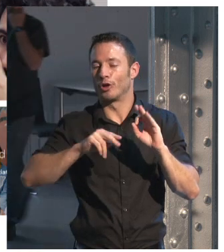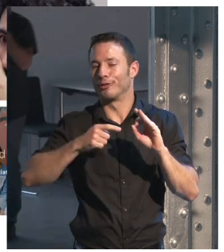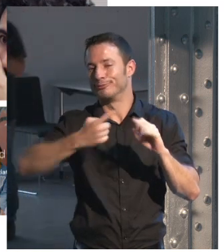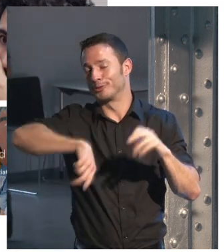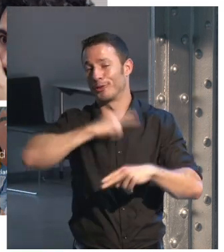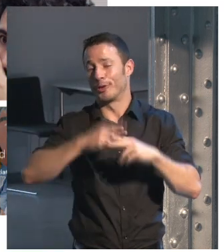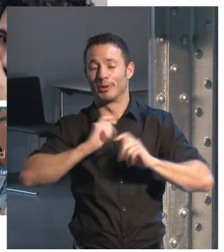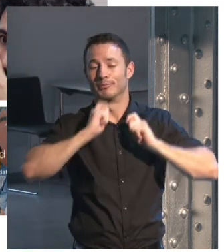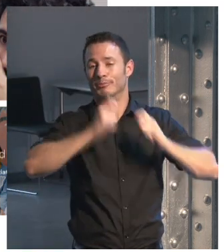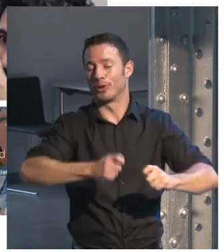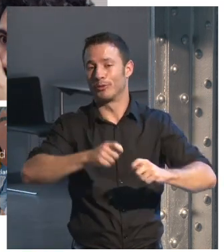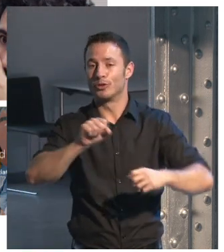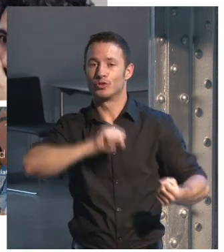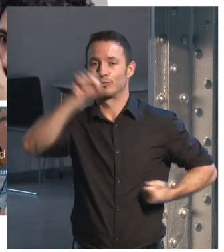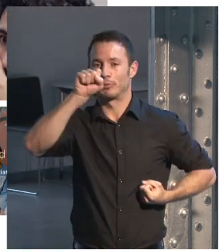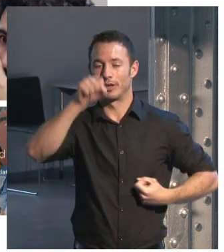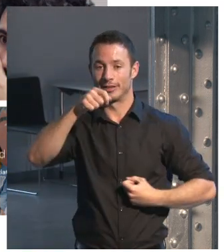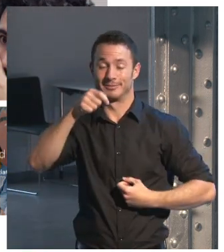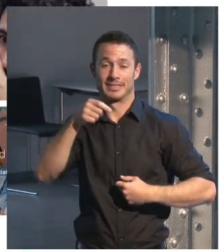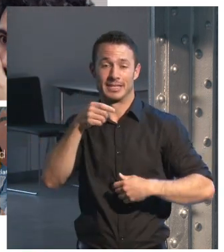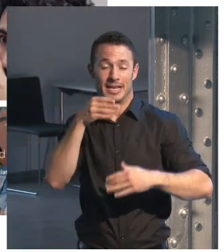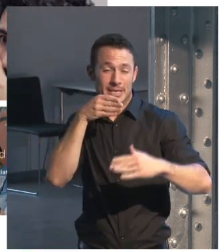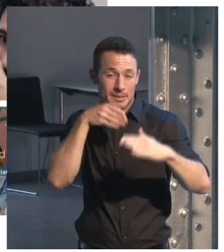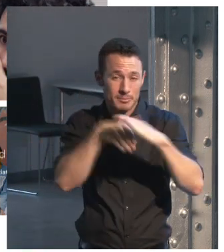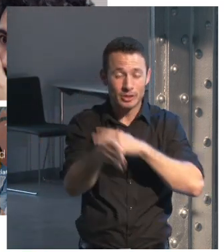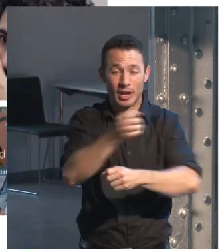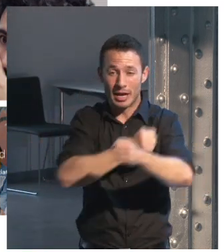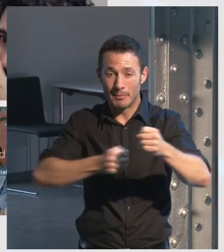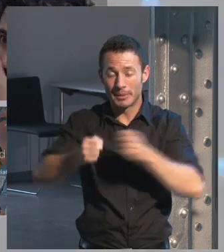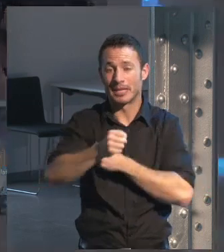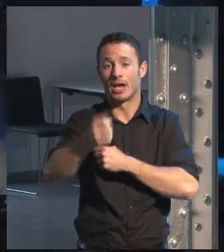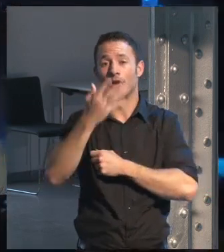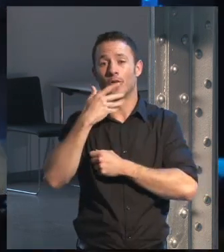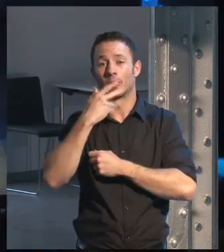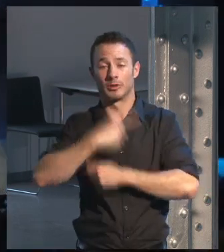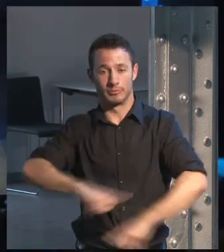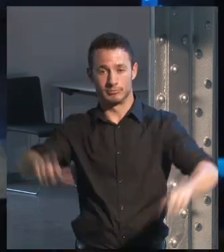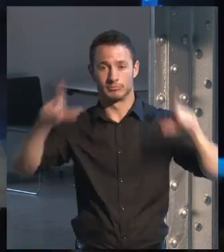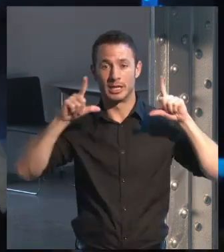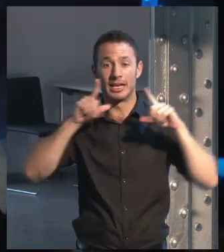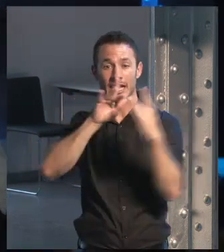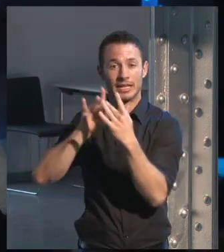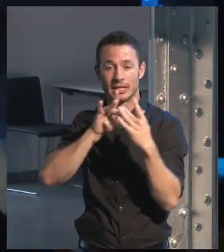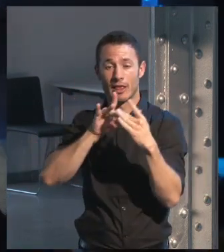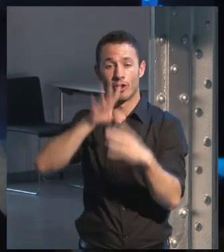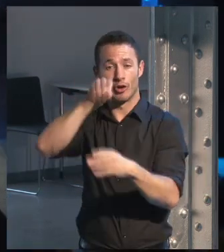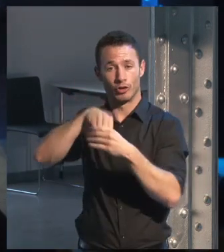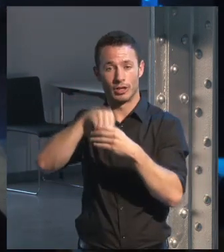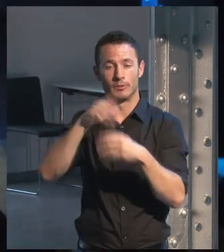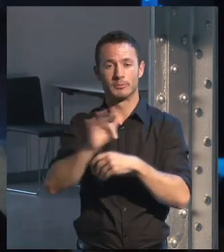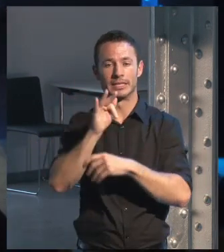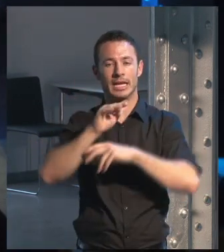son? Inmersión, empatía, conocimiento en primera persona, interacción con los contenidos y